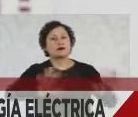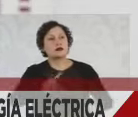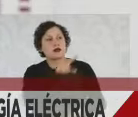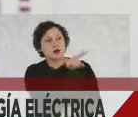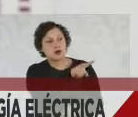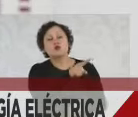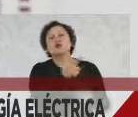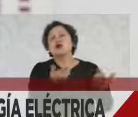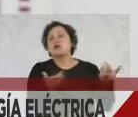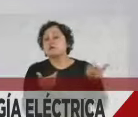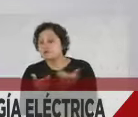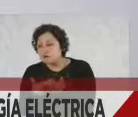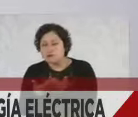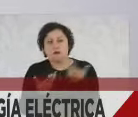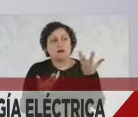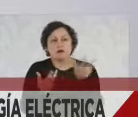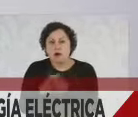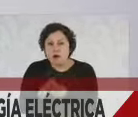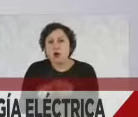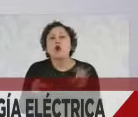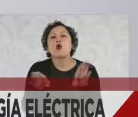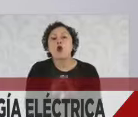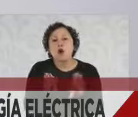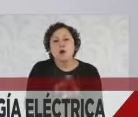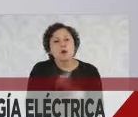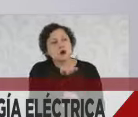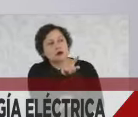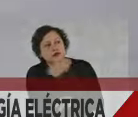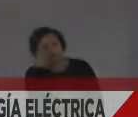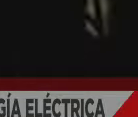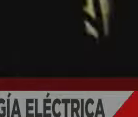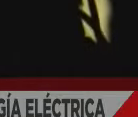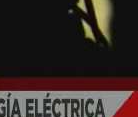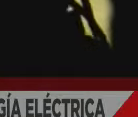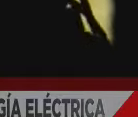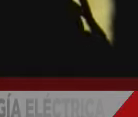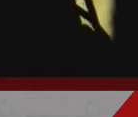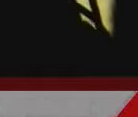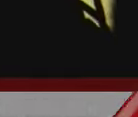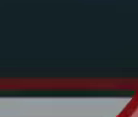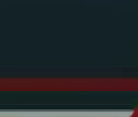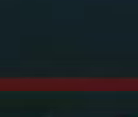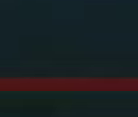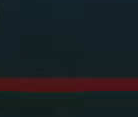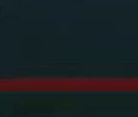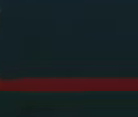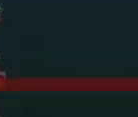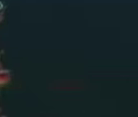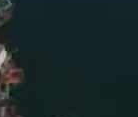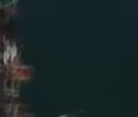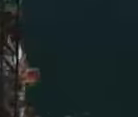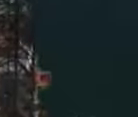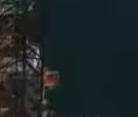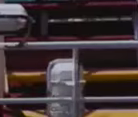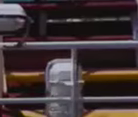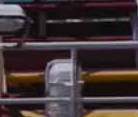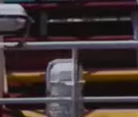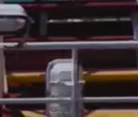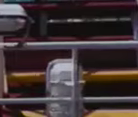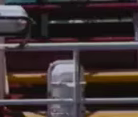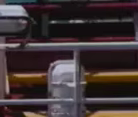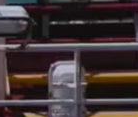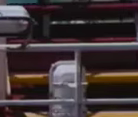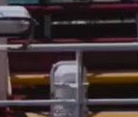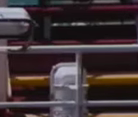invertir y bajo qué condiciones en este mercado. Durante la administración anterior, Pemex